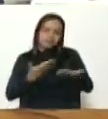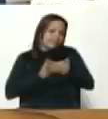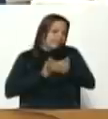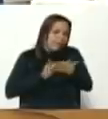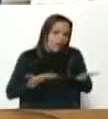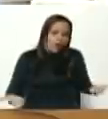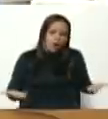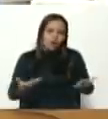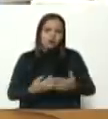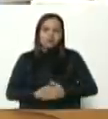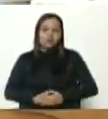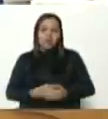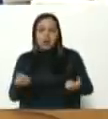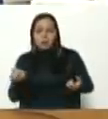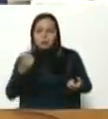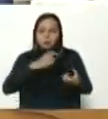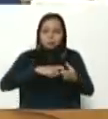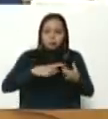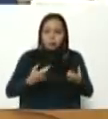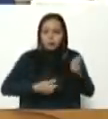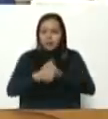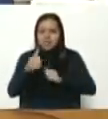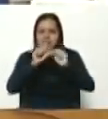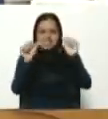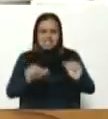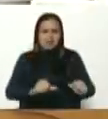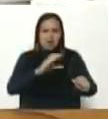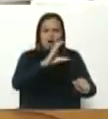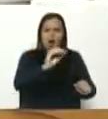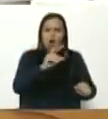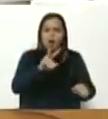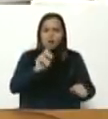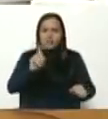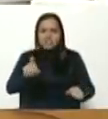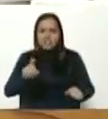complementando con las vacunas del sistema Cobas e impulsando la vacunación.